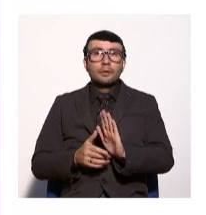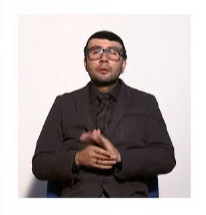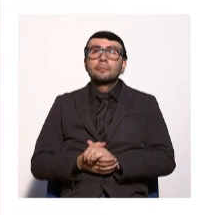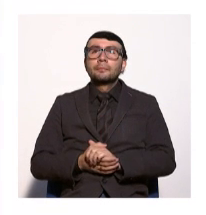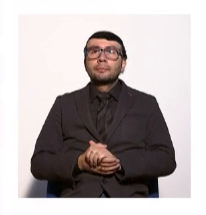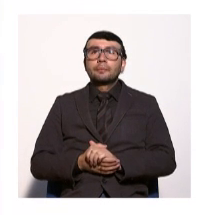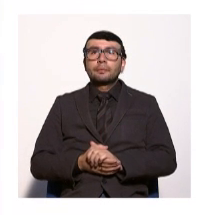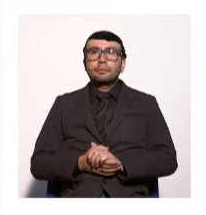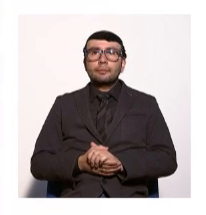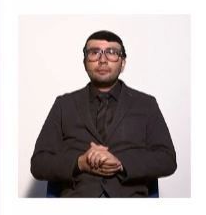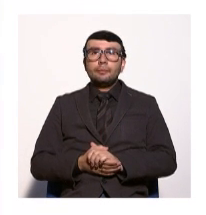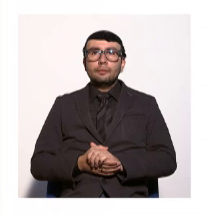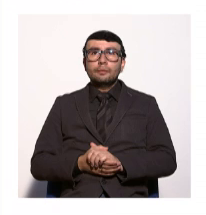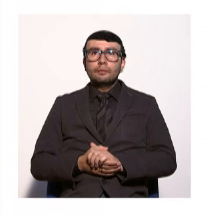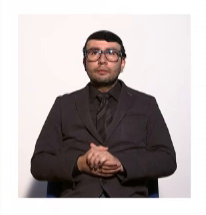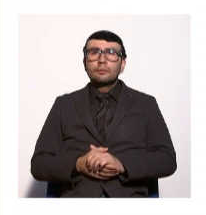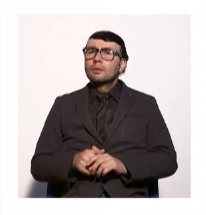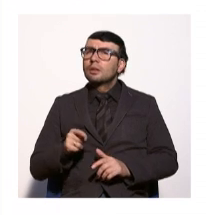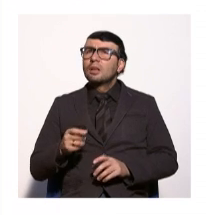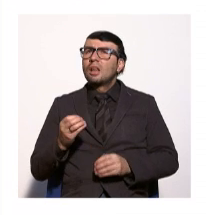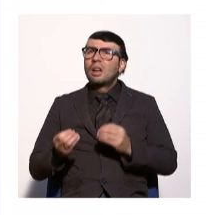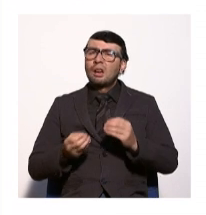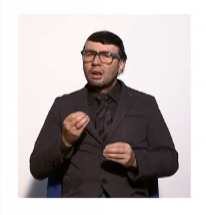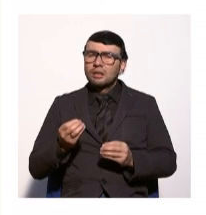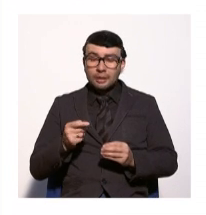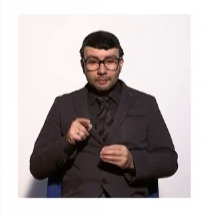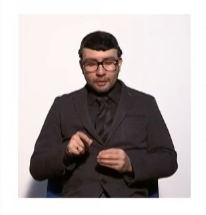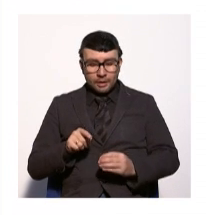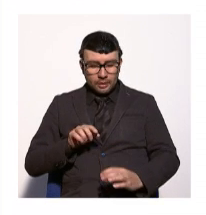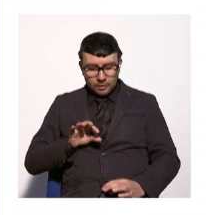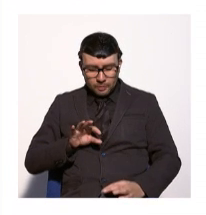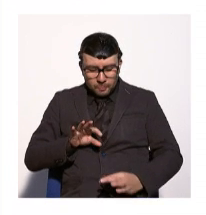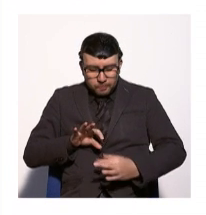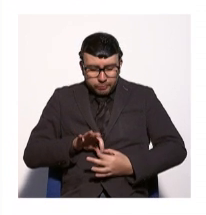es unir esta parte con ésta